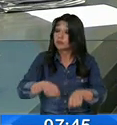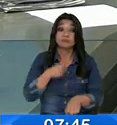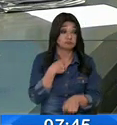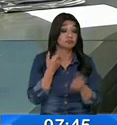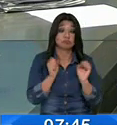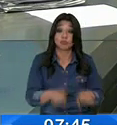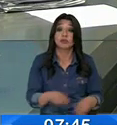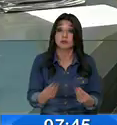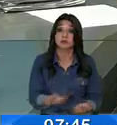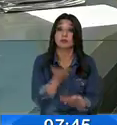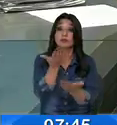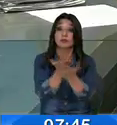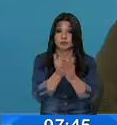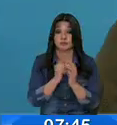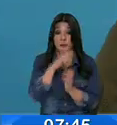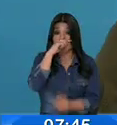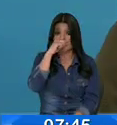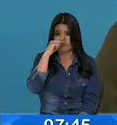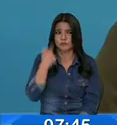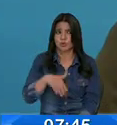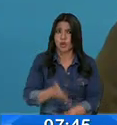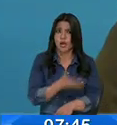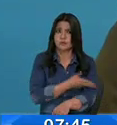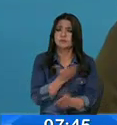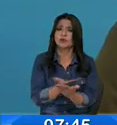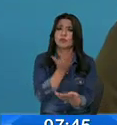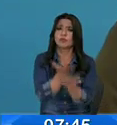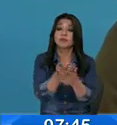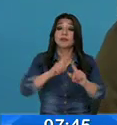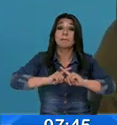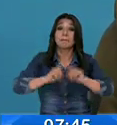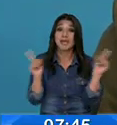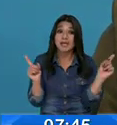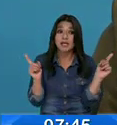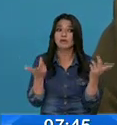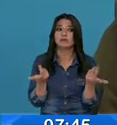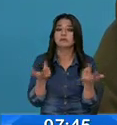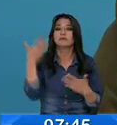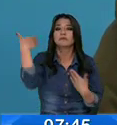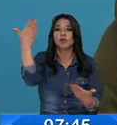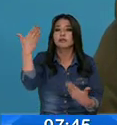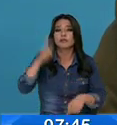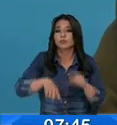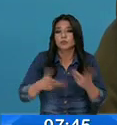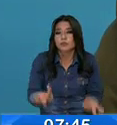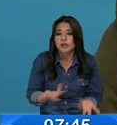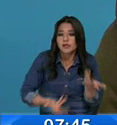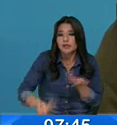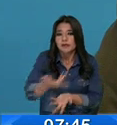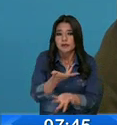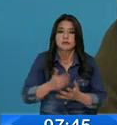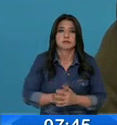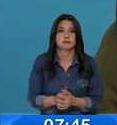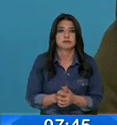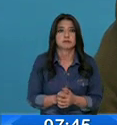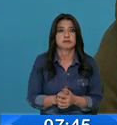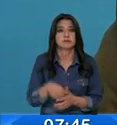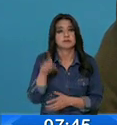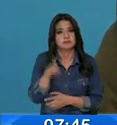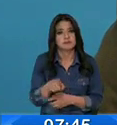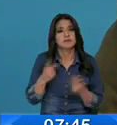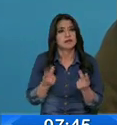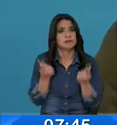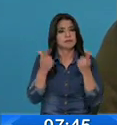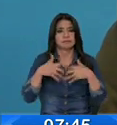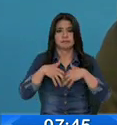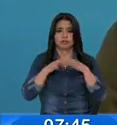nosotros llevar de hecho hemos tenido algunas propuestas pero que lamentablemente los espacios o los escenarios políticos no se han dado yo creo que es necesario también que se active